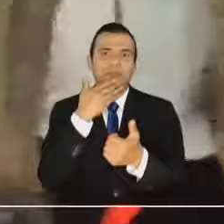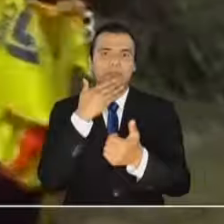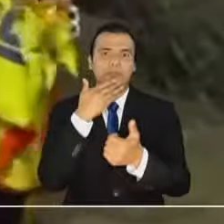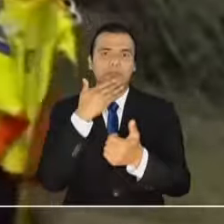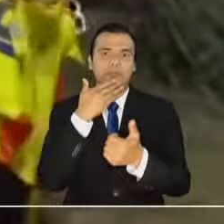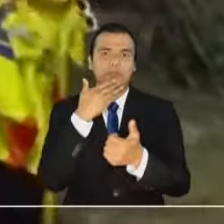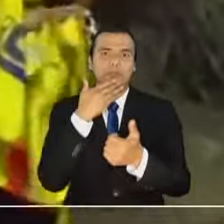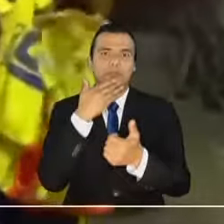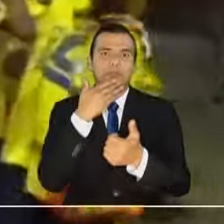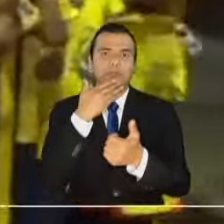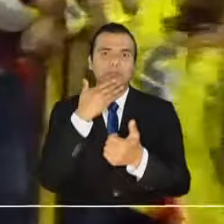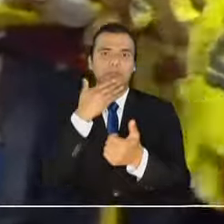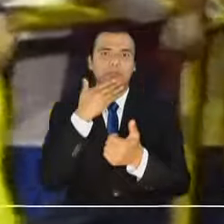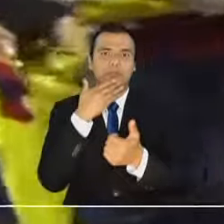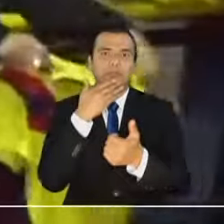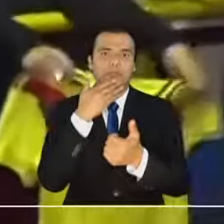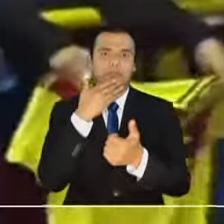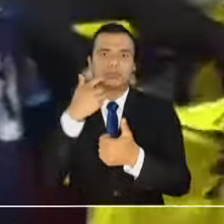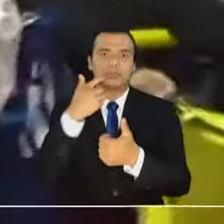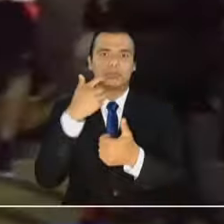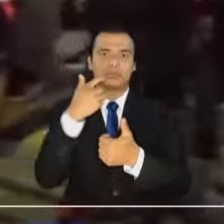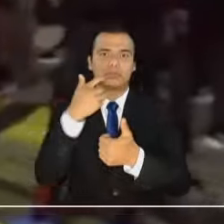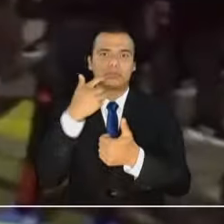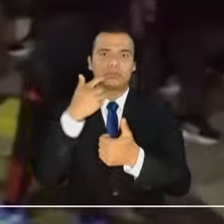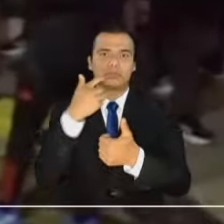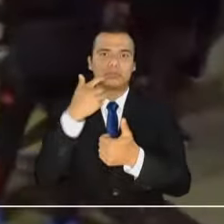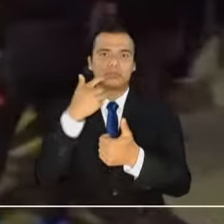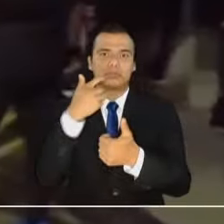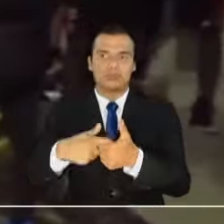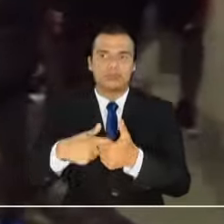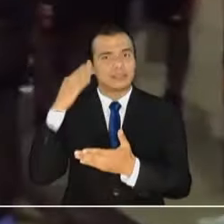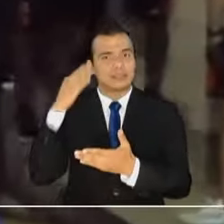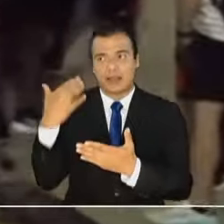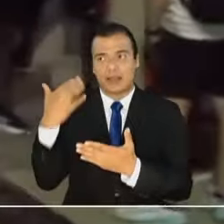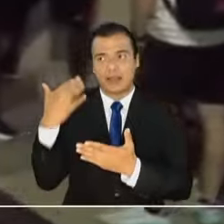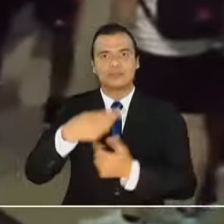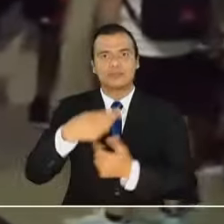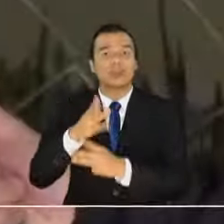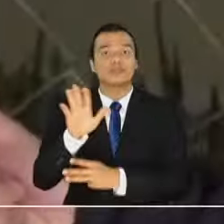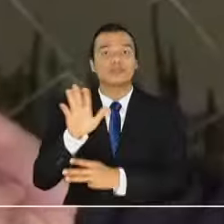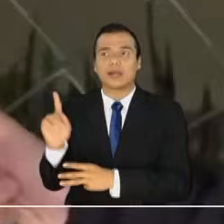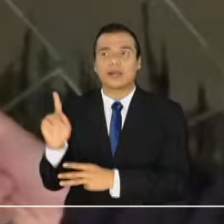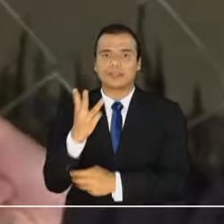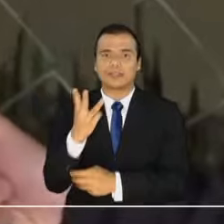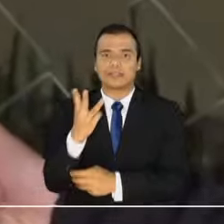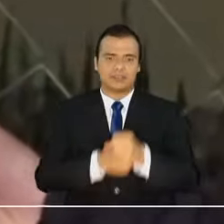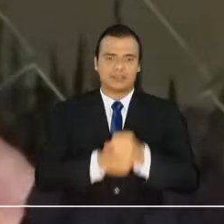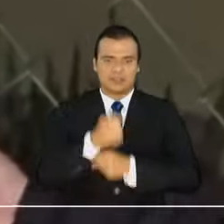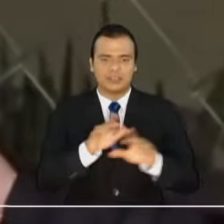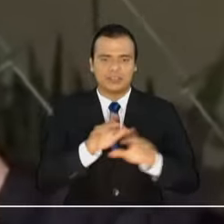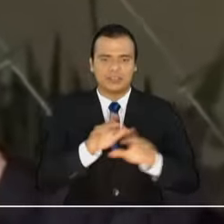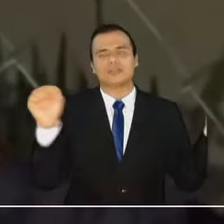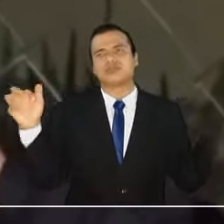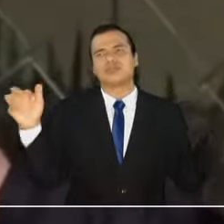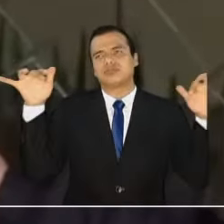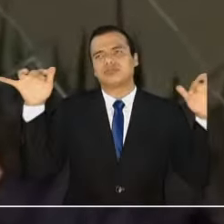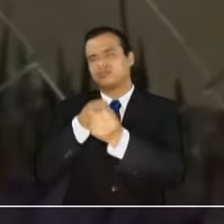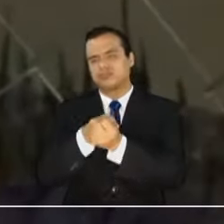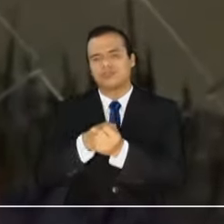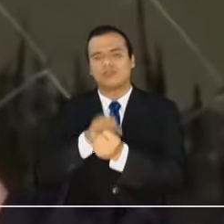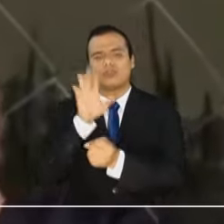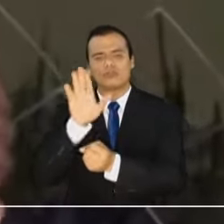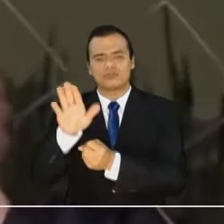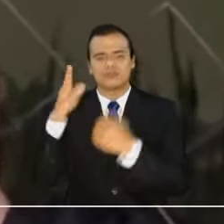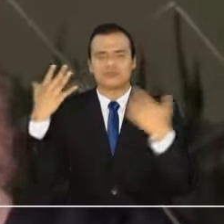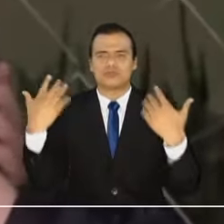colombianos mostraron de nuevo su apoyo a la selección a las afueras del hotel en Cochabamba. Dios quiera que Dios los bendiga y que les vaya